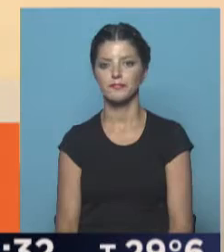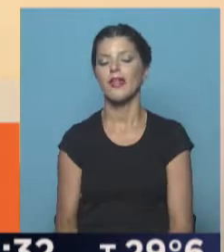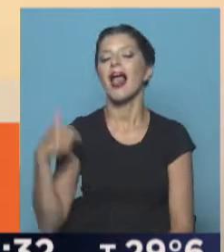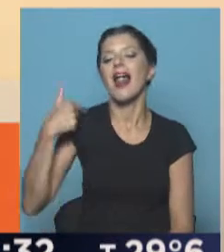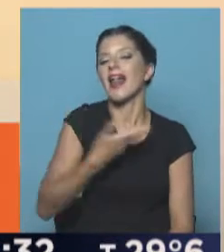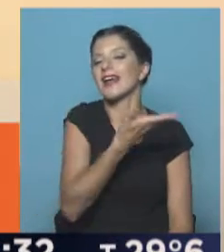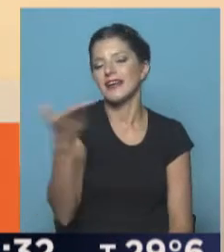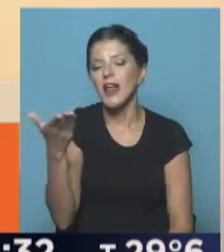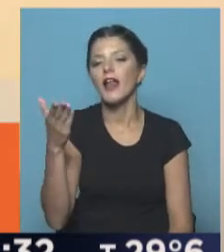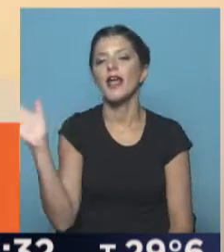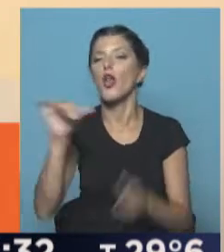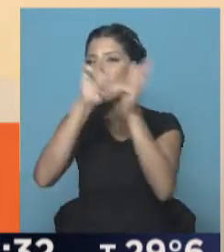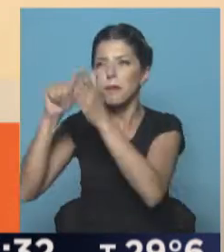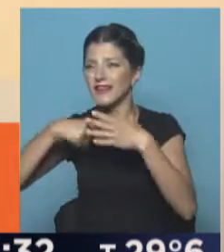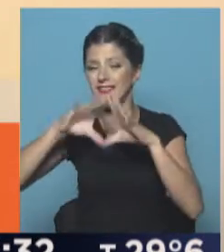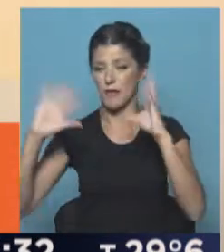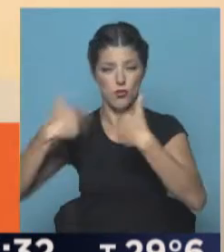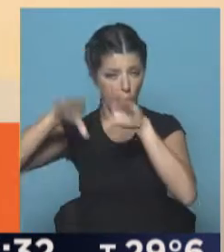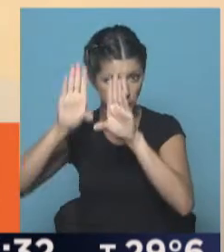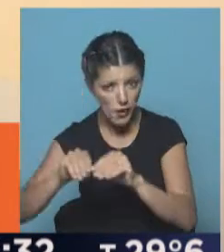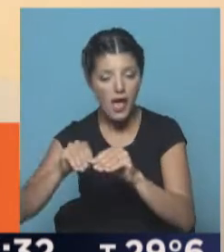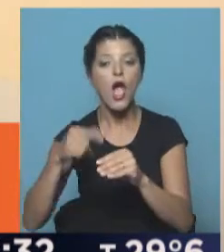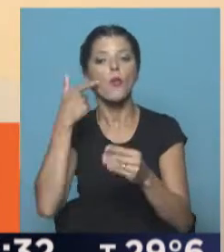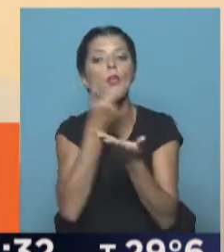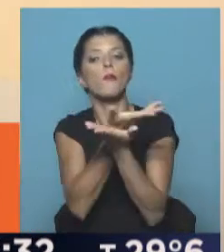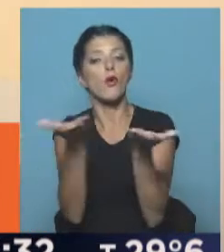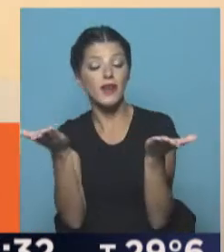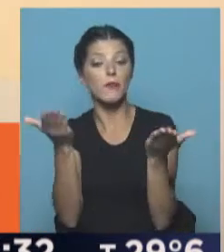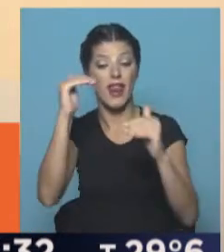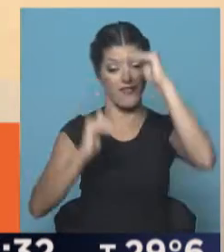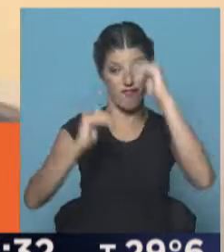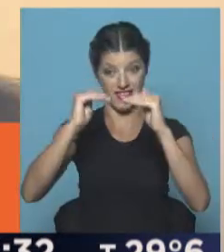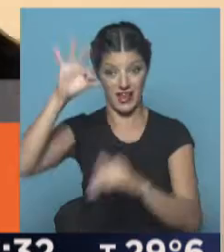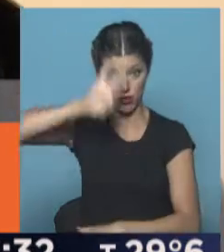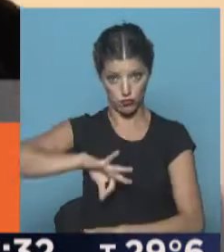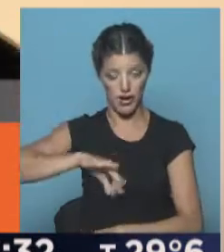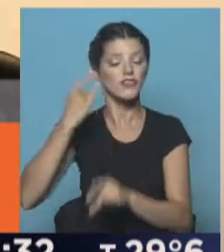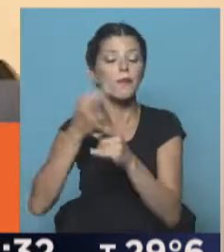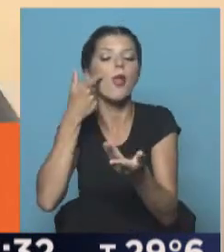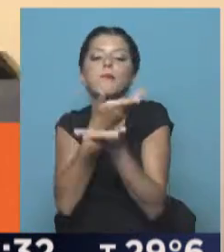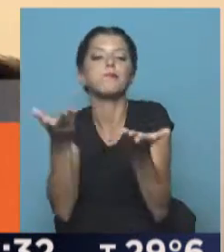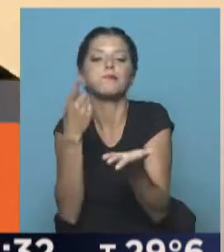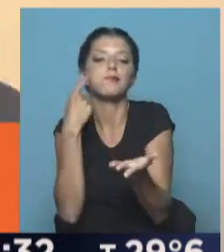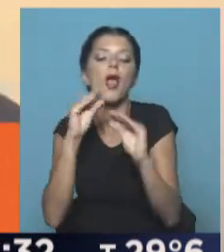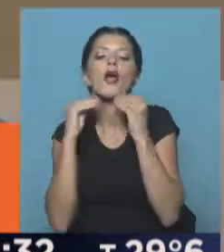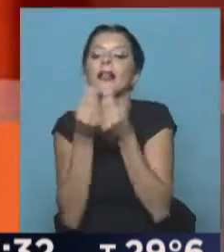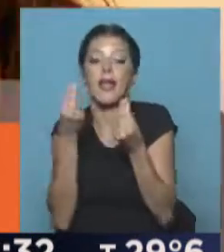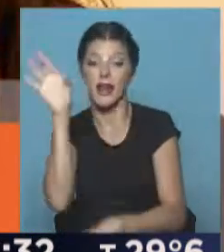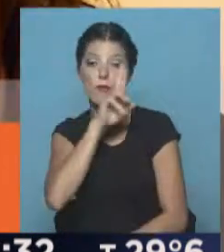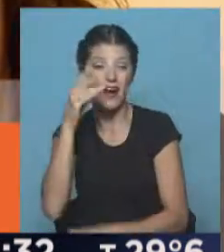todos los países del mundo, los estudios que hablan sobre brechas salariales muestran que las mujeres ganan menos que los varones en cualquier